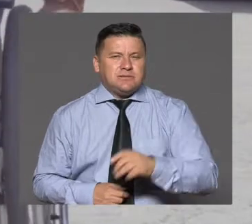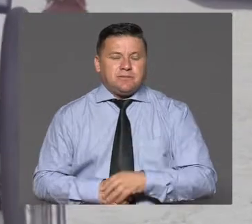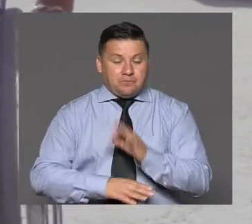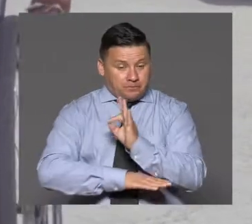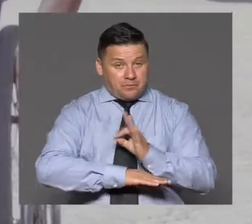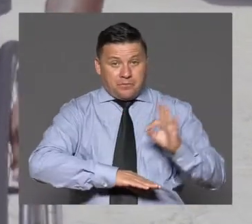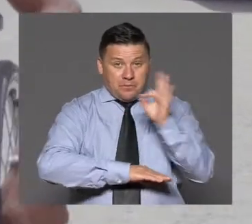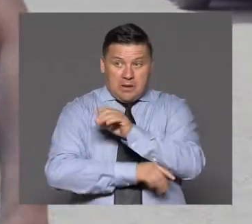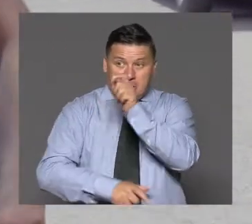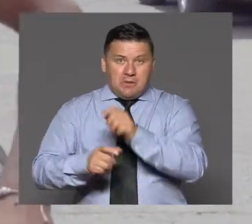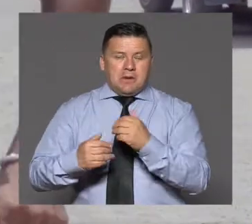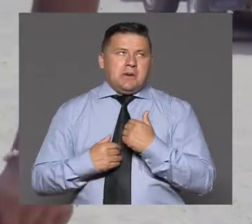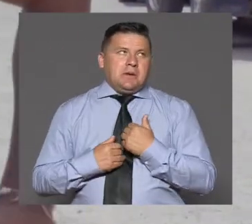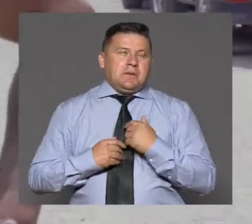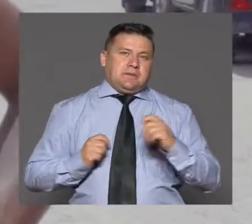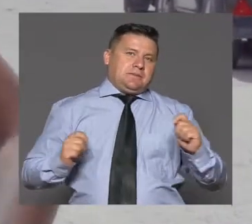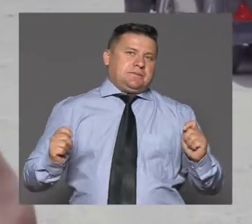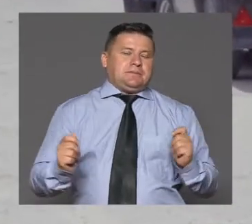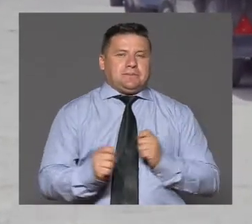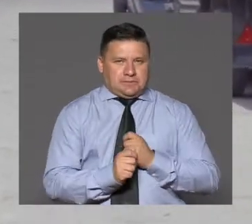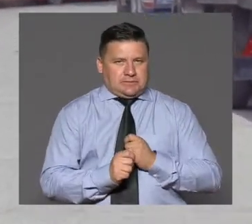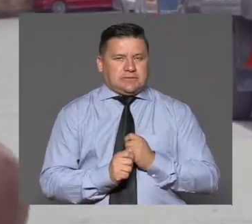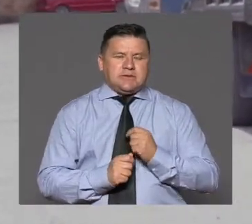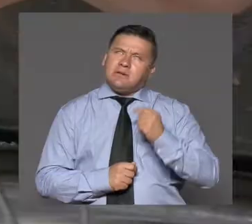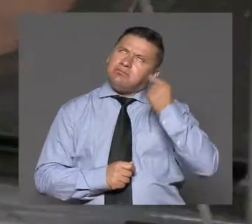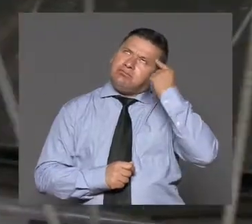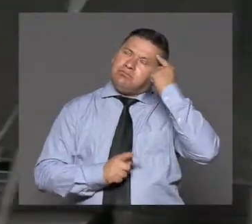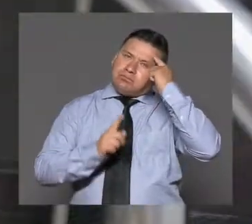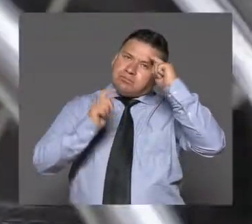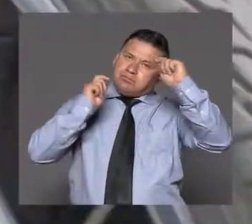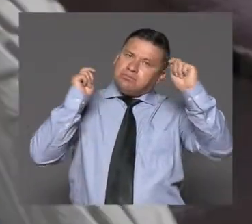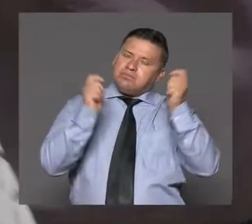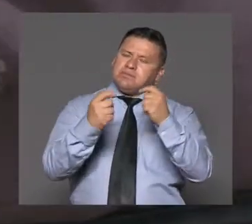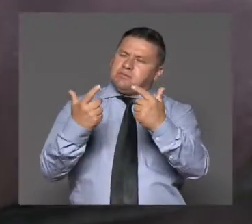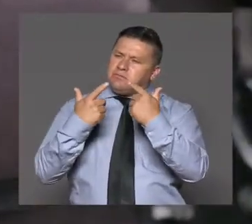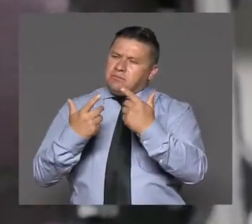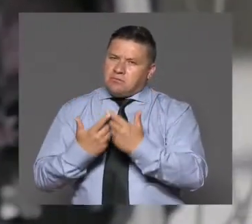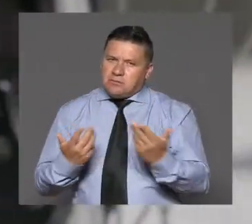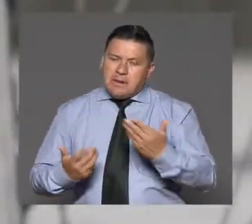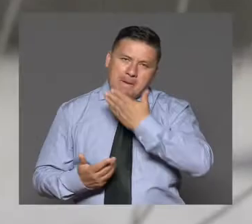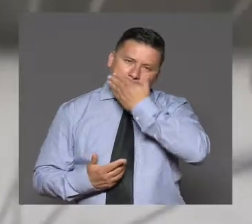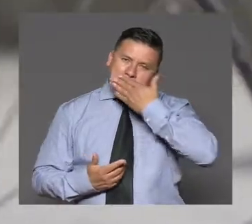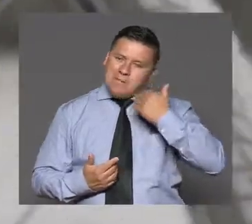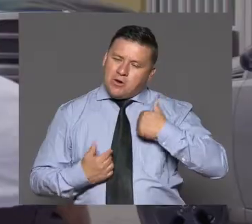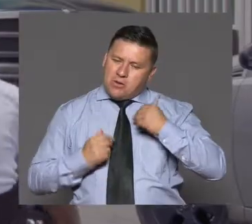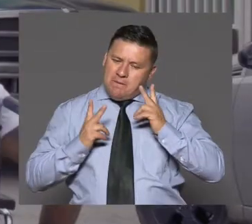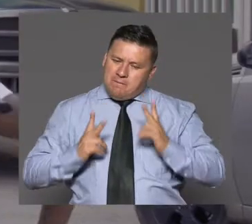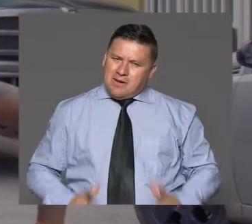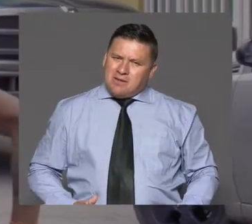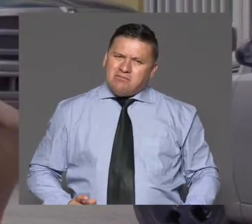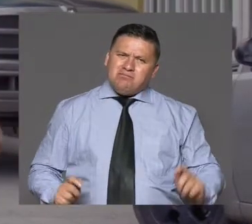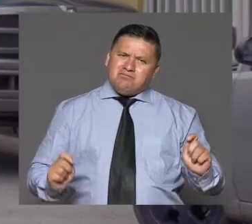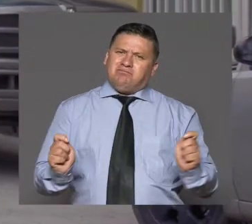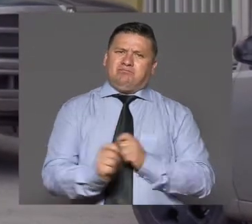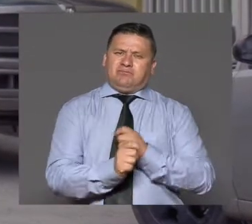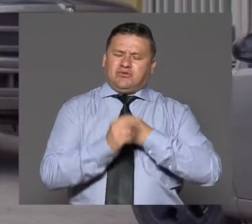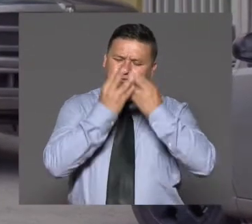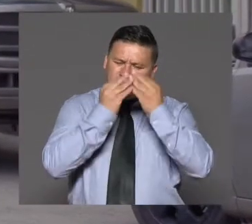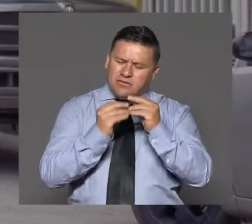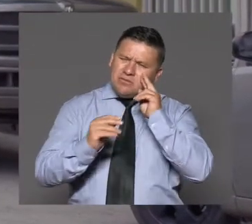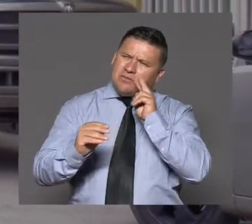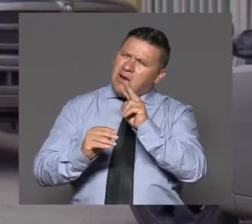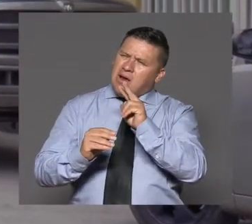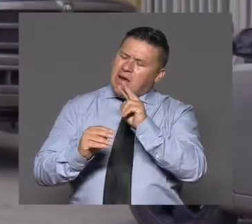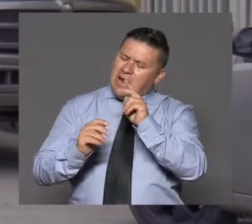ESA como persona me ha cambiado la mentalidad, me ha enseñado a ser una mejor persona, ha cambiado también la forma de ver